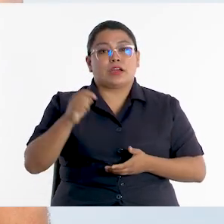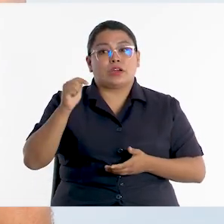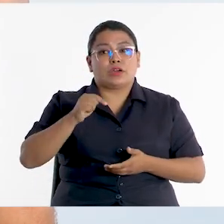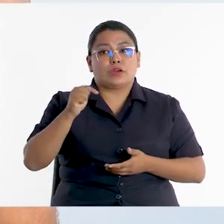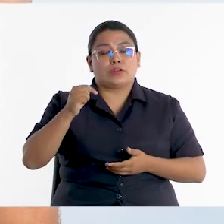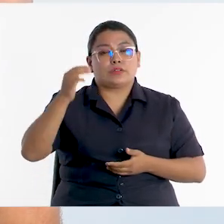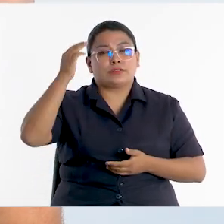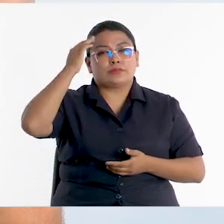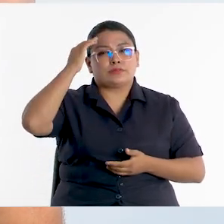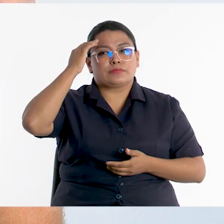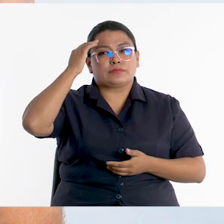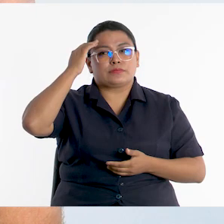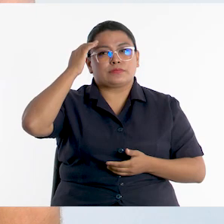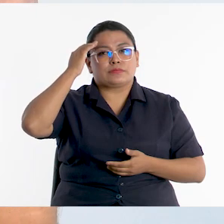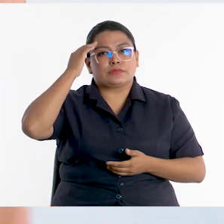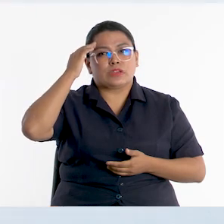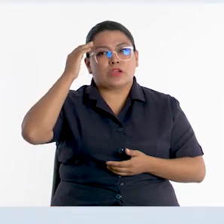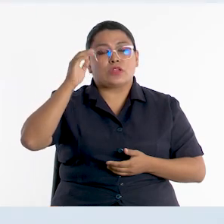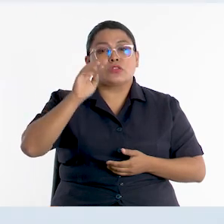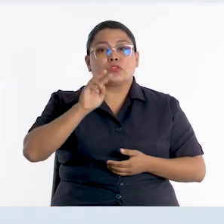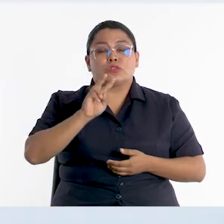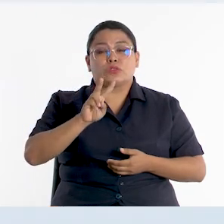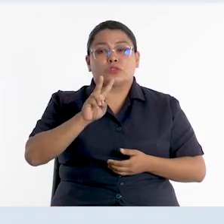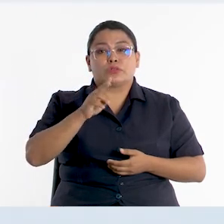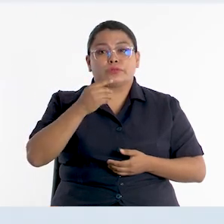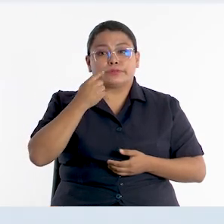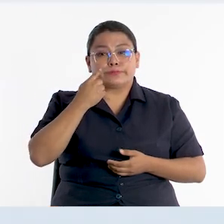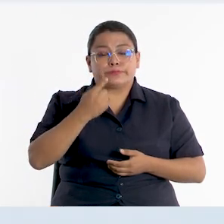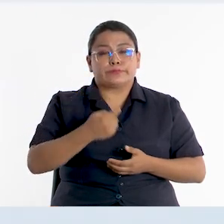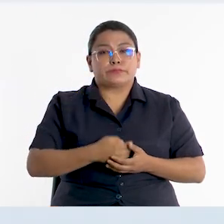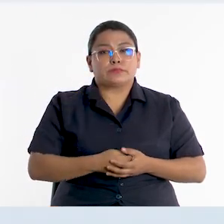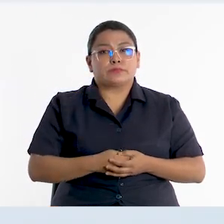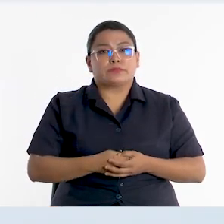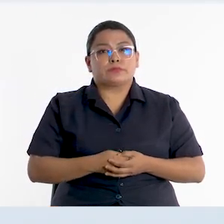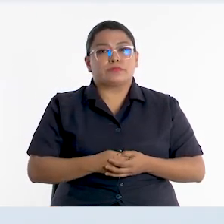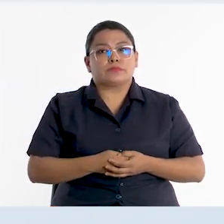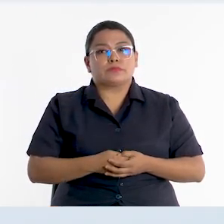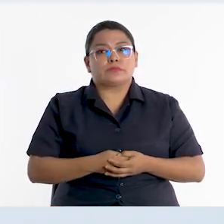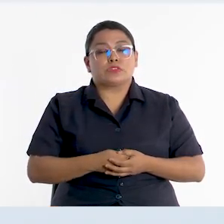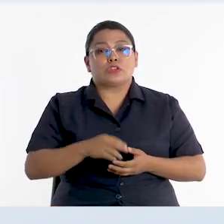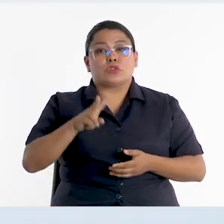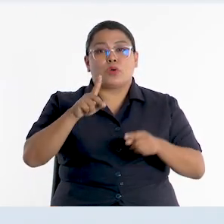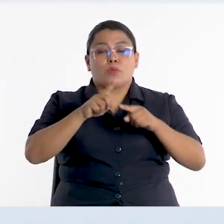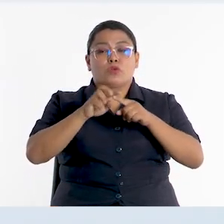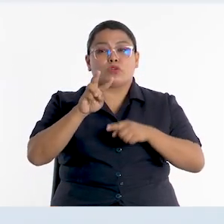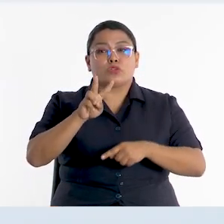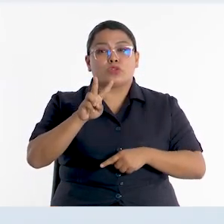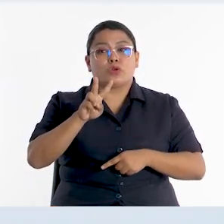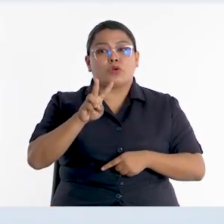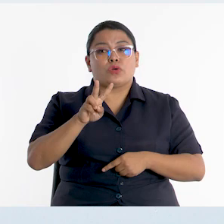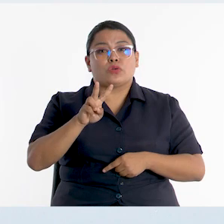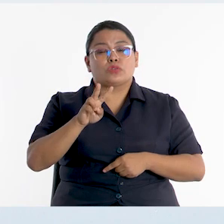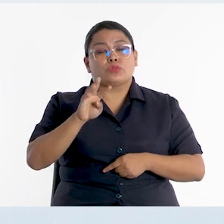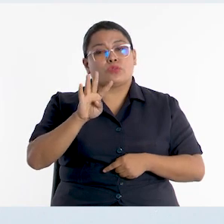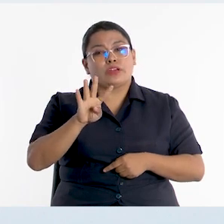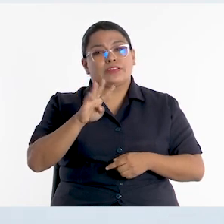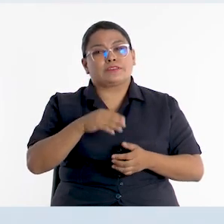Ahora descubriremos hasta que hayan 2 columnas. Es decir, 2 por 2, que es